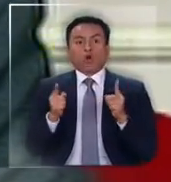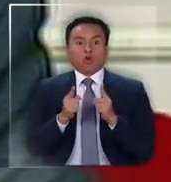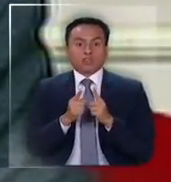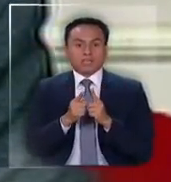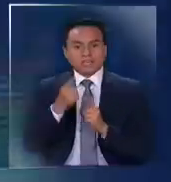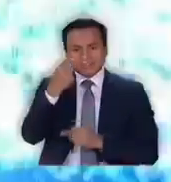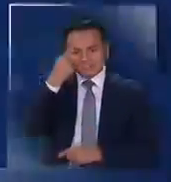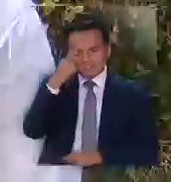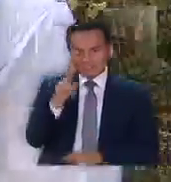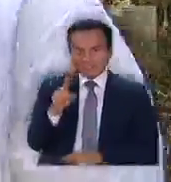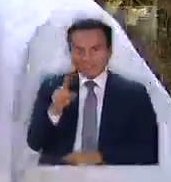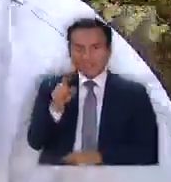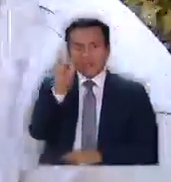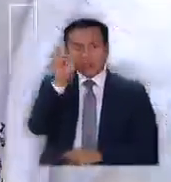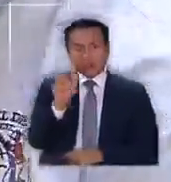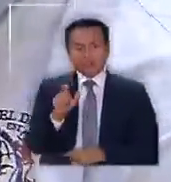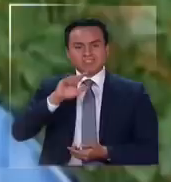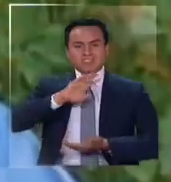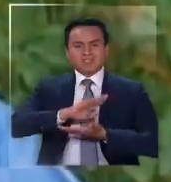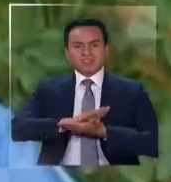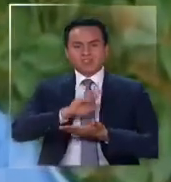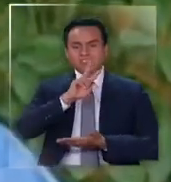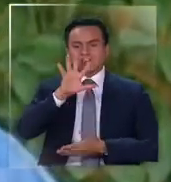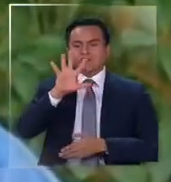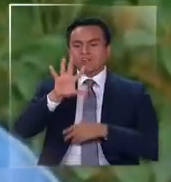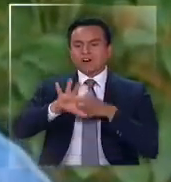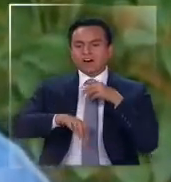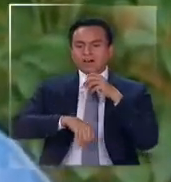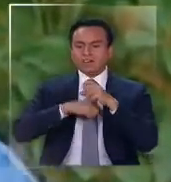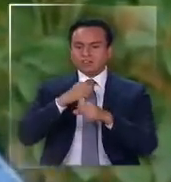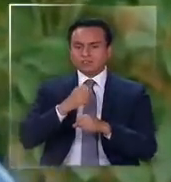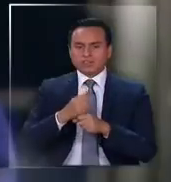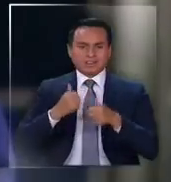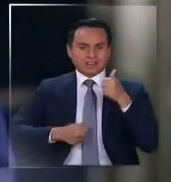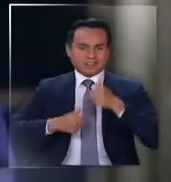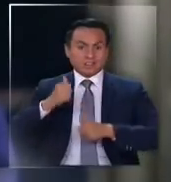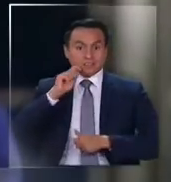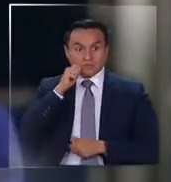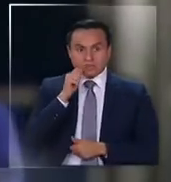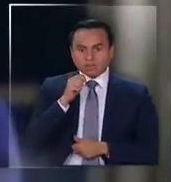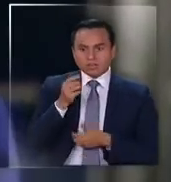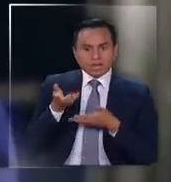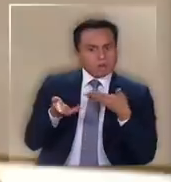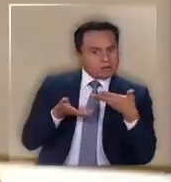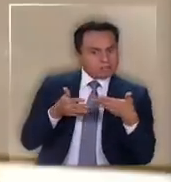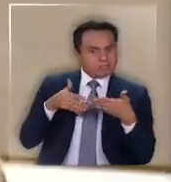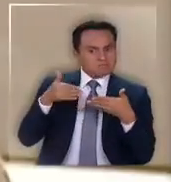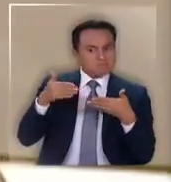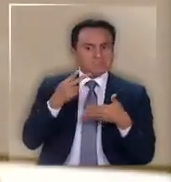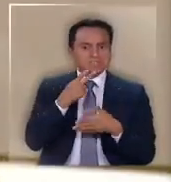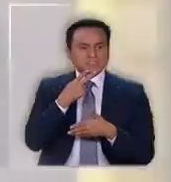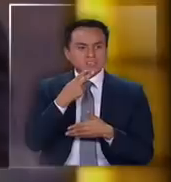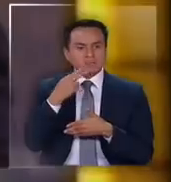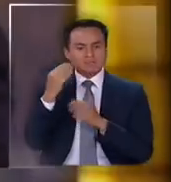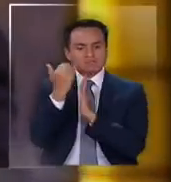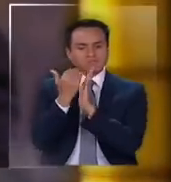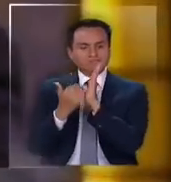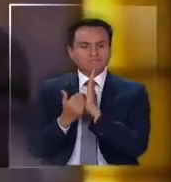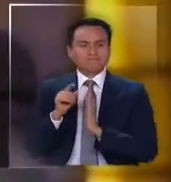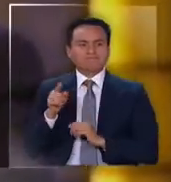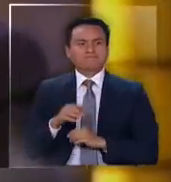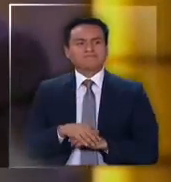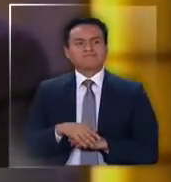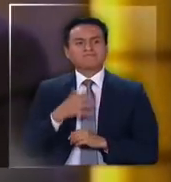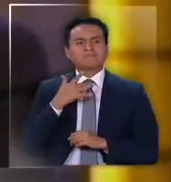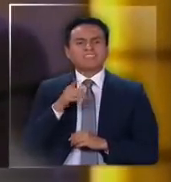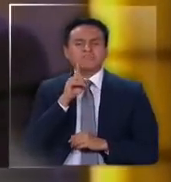sido, pero el hombre está celebrando 25 años de carrera. Eso quiere decir que algo más debe haber en su bitácora. Mamá, dime,